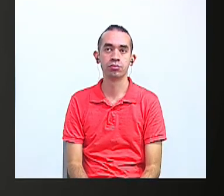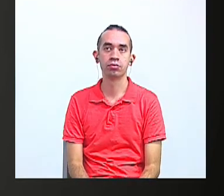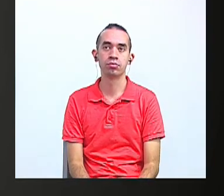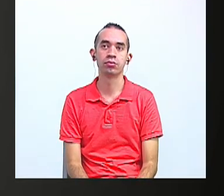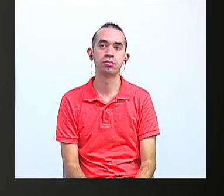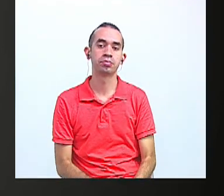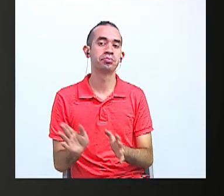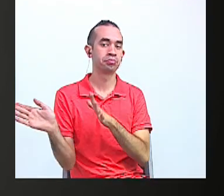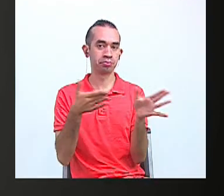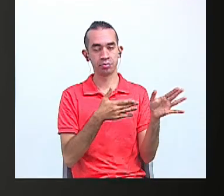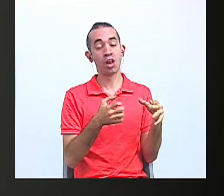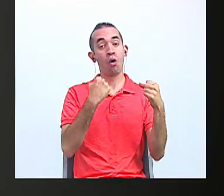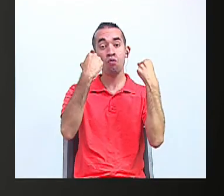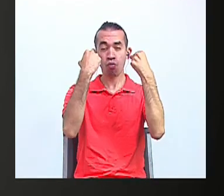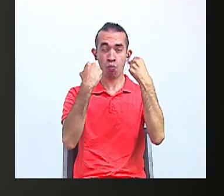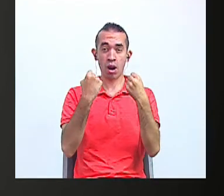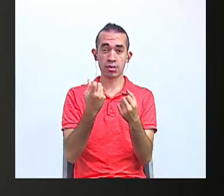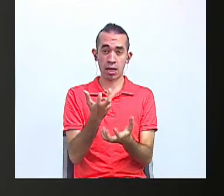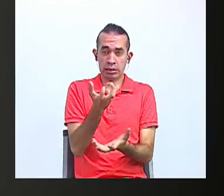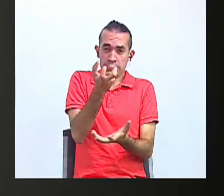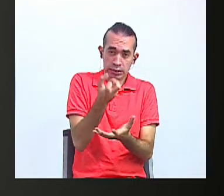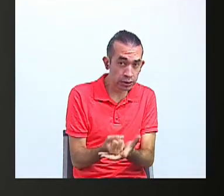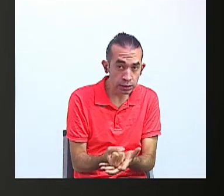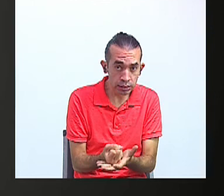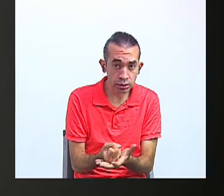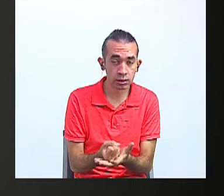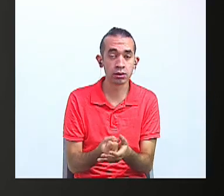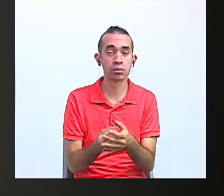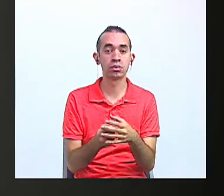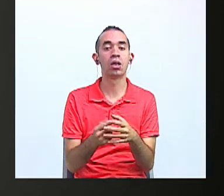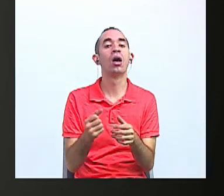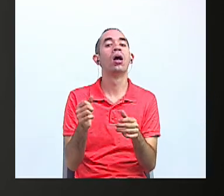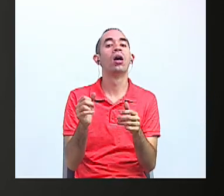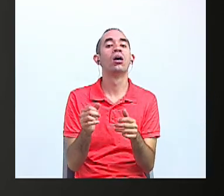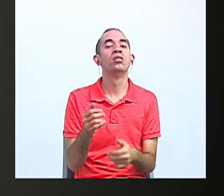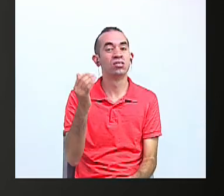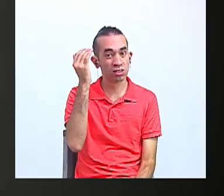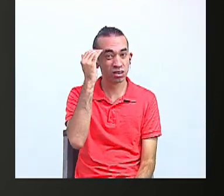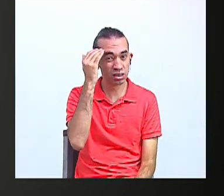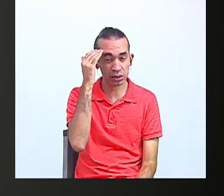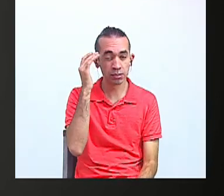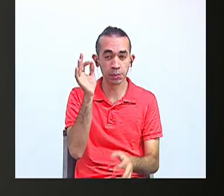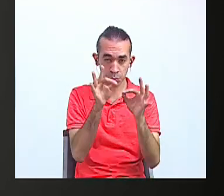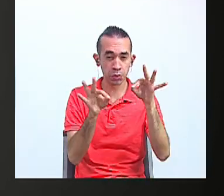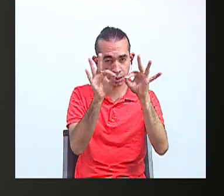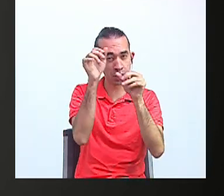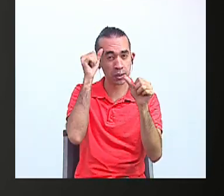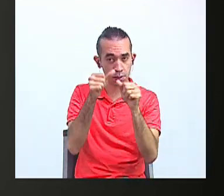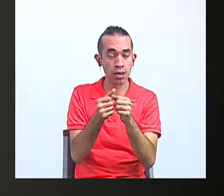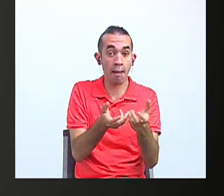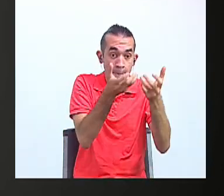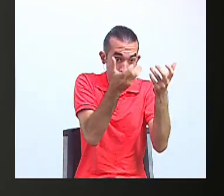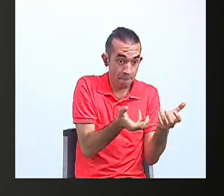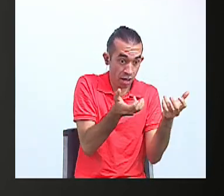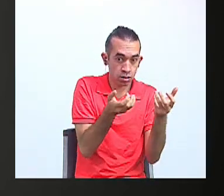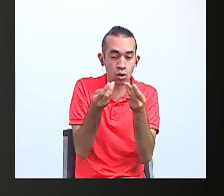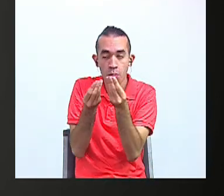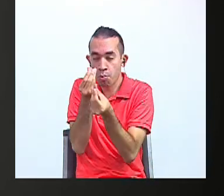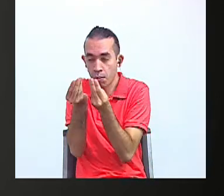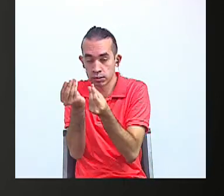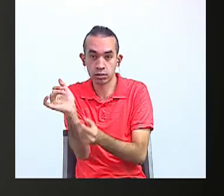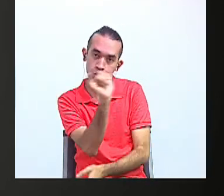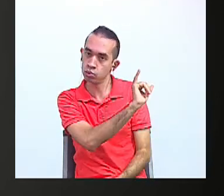La fuerza de gravedad. Es importante recordar, y ya lo habíamos visto en la otra clase, que peso y masa no es lo